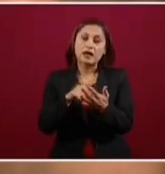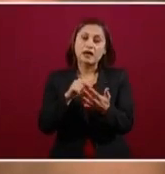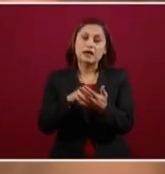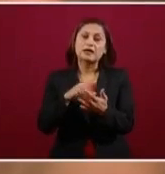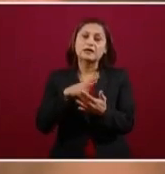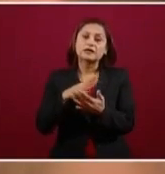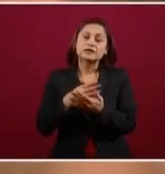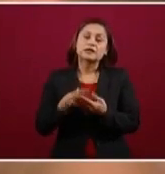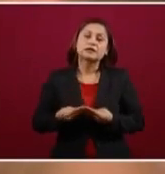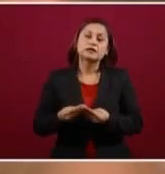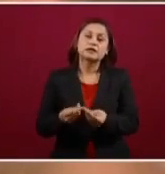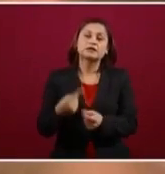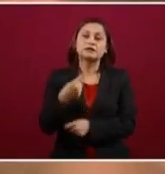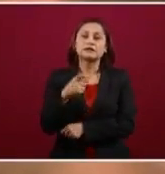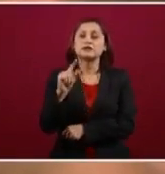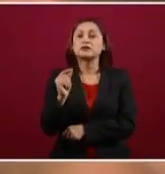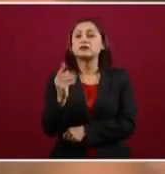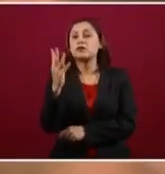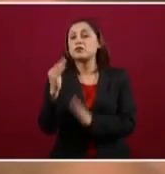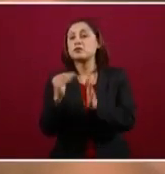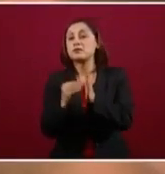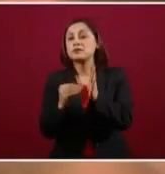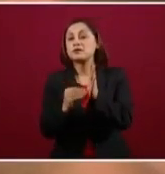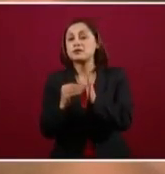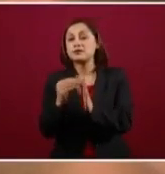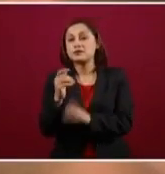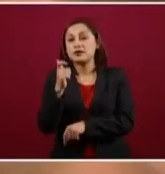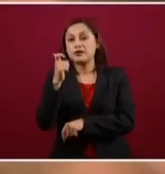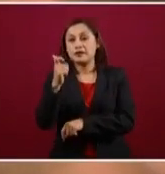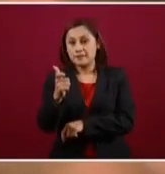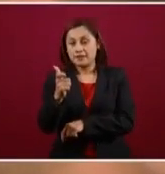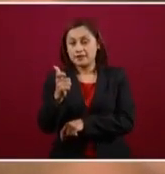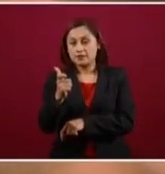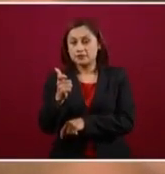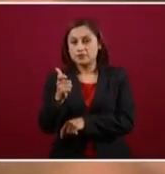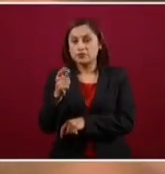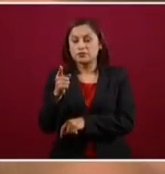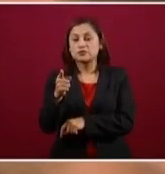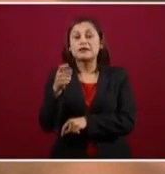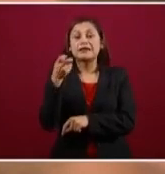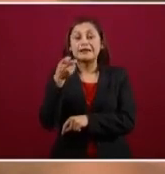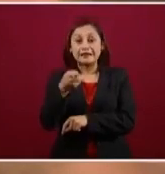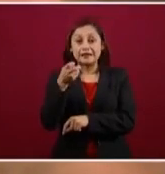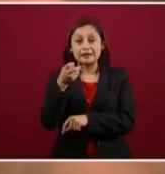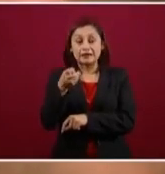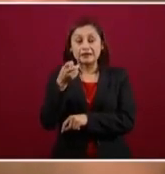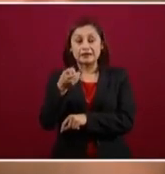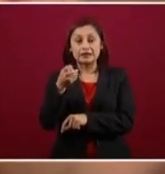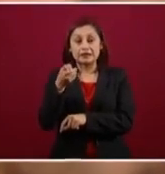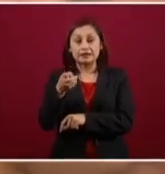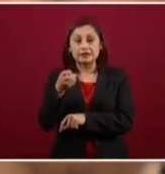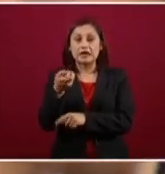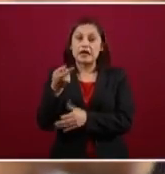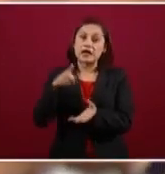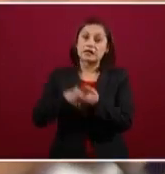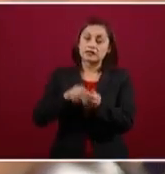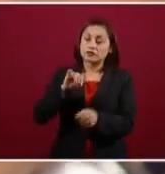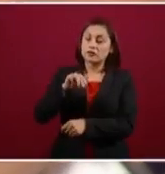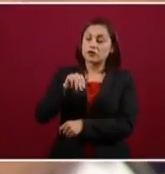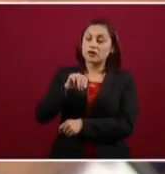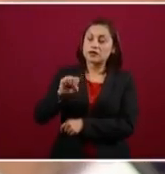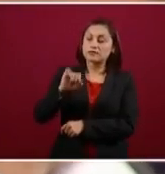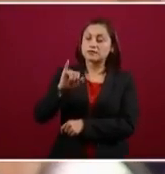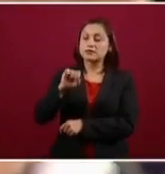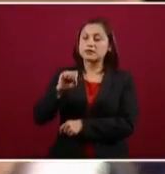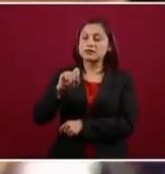de 174,000 millones de pesos. Este subejercicio se habría dado sobre todo en el IMSS, el ISSSTE, por